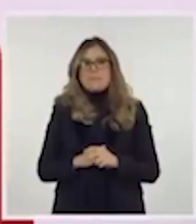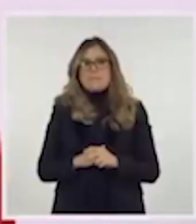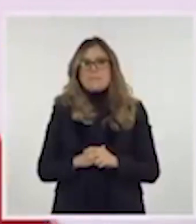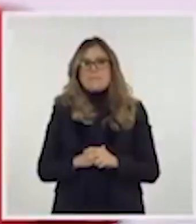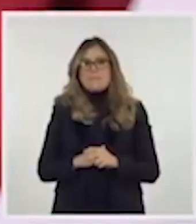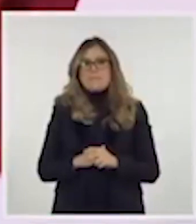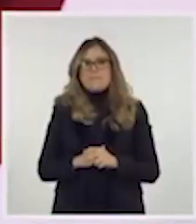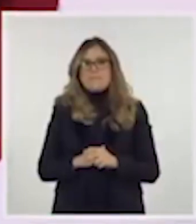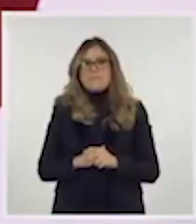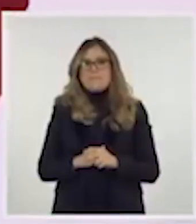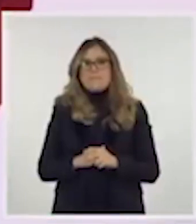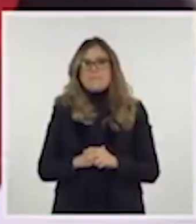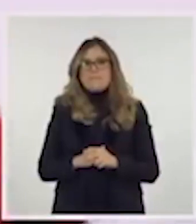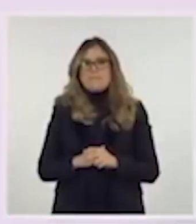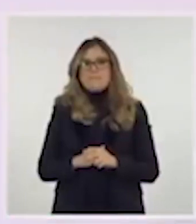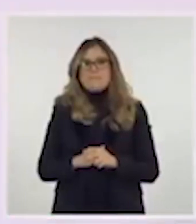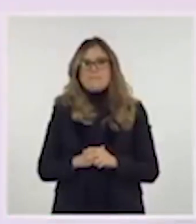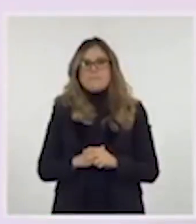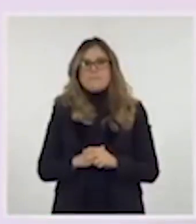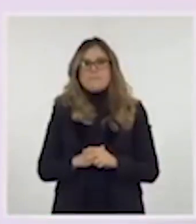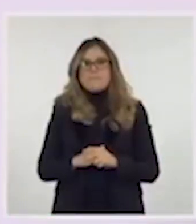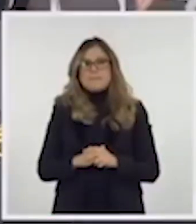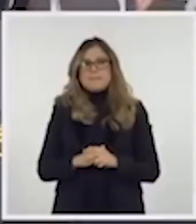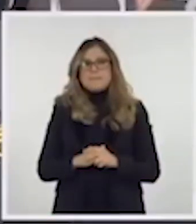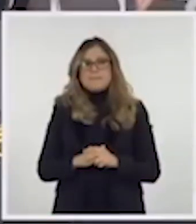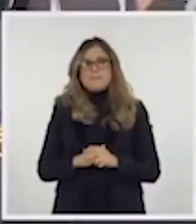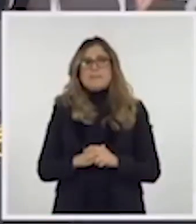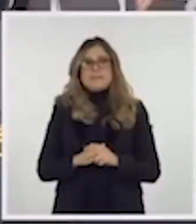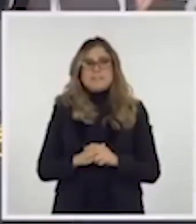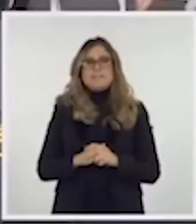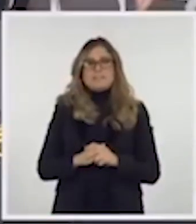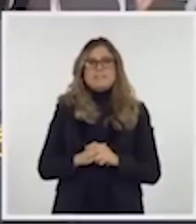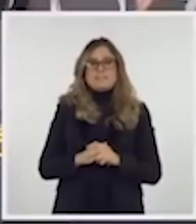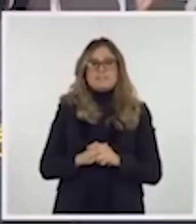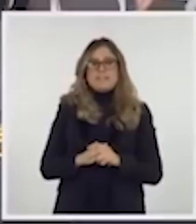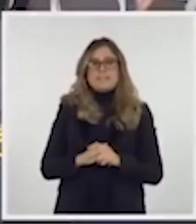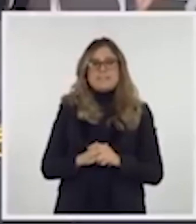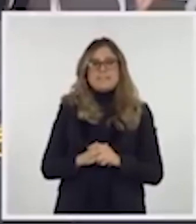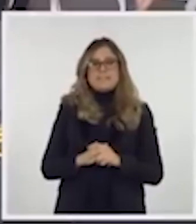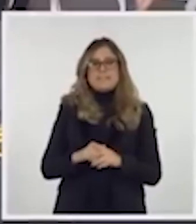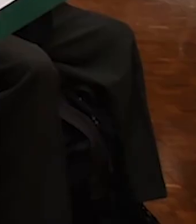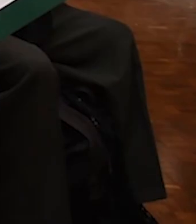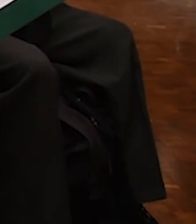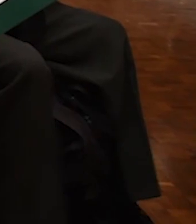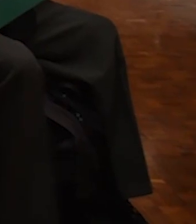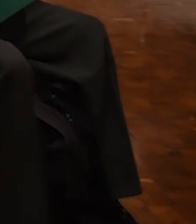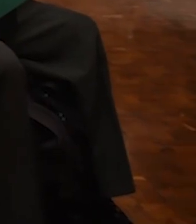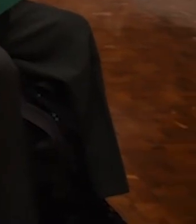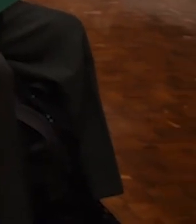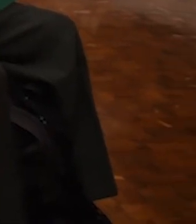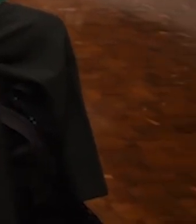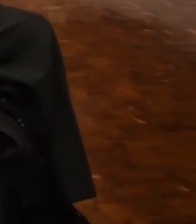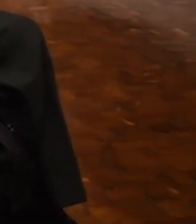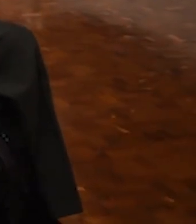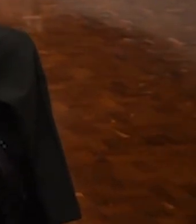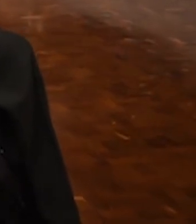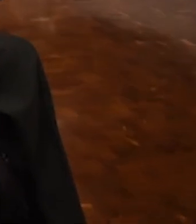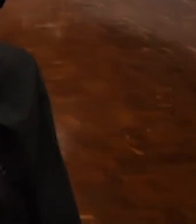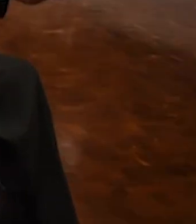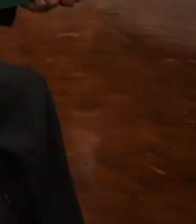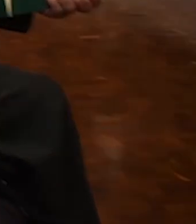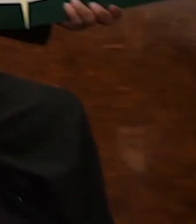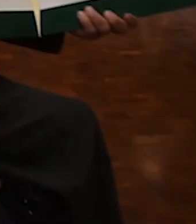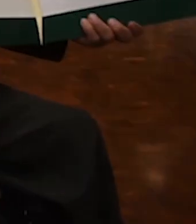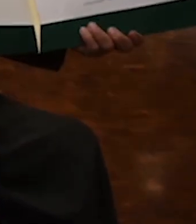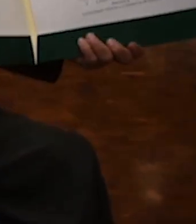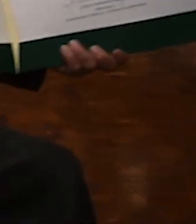pandemia, la UNADEM hizo una diferencia importante al adaptarse a las necesidades de su comunidad y ser flexible para sus estudiantes,